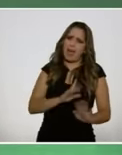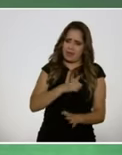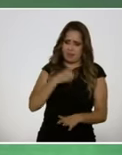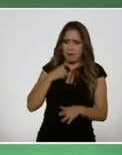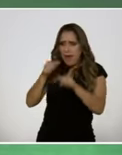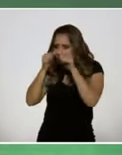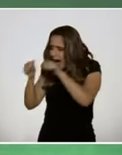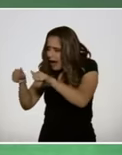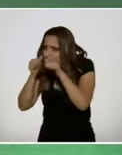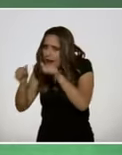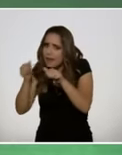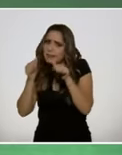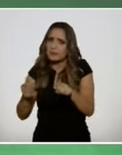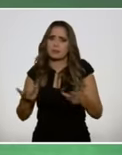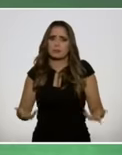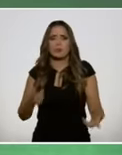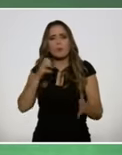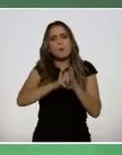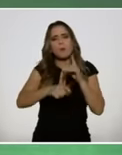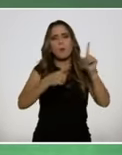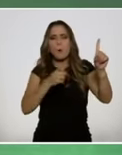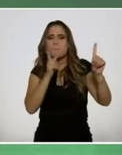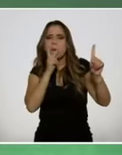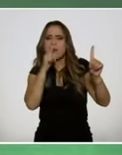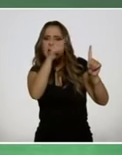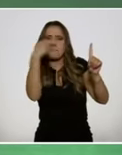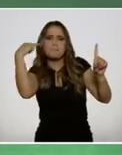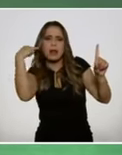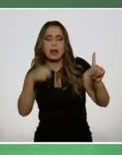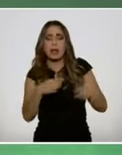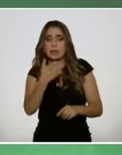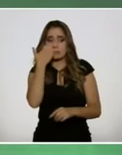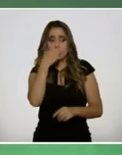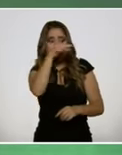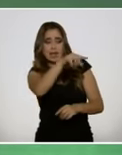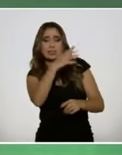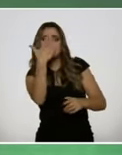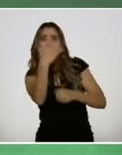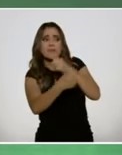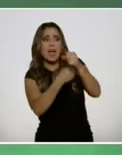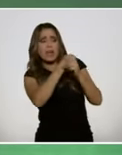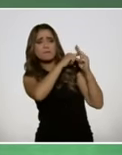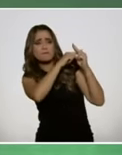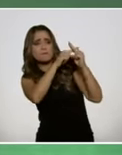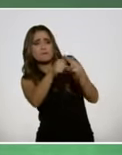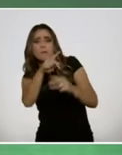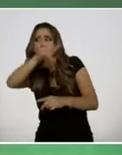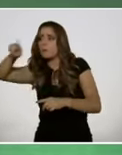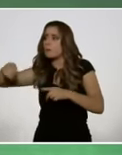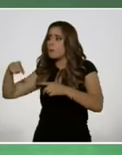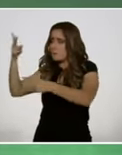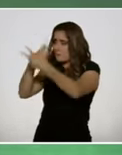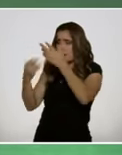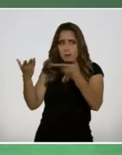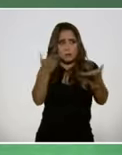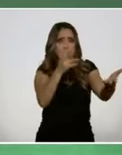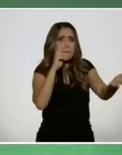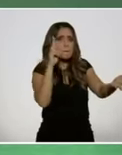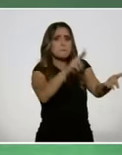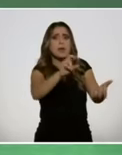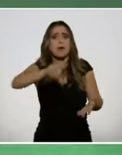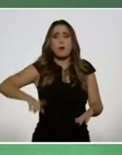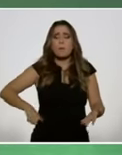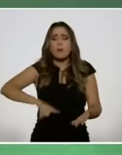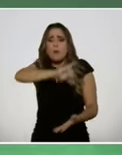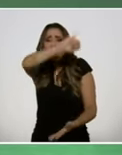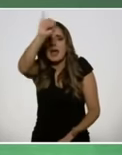de familia en Veracruz, mi escuela tiene 50 años y nunca han venido a verla. A esos vamos,